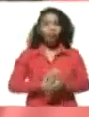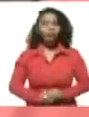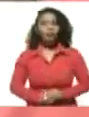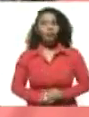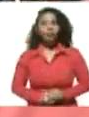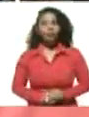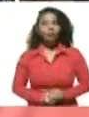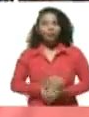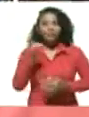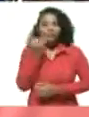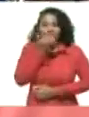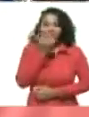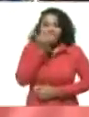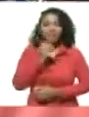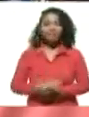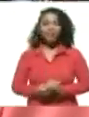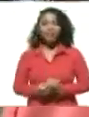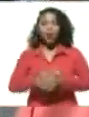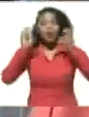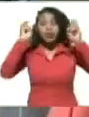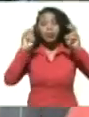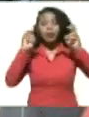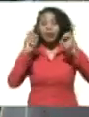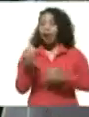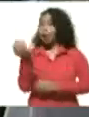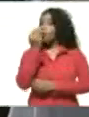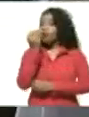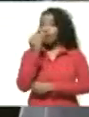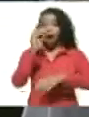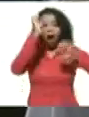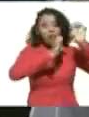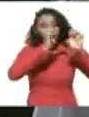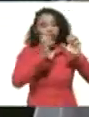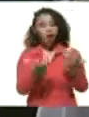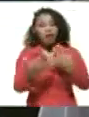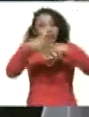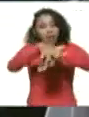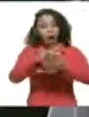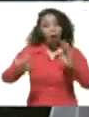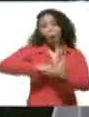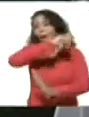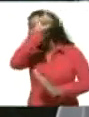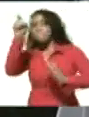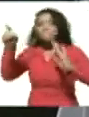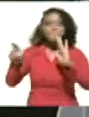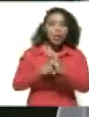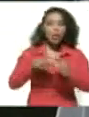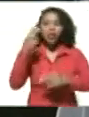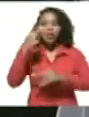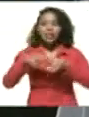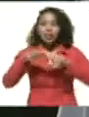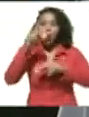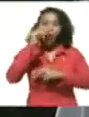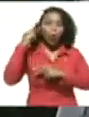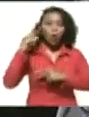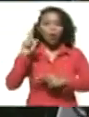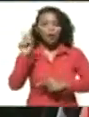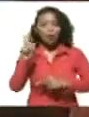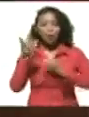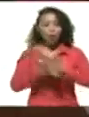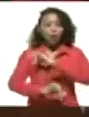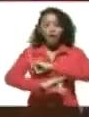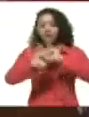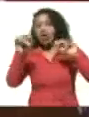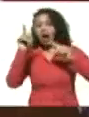y un área nutricional también evaluando de manera integral a los niños ya las niñas y finalmente aquí